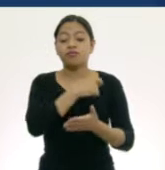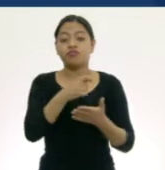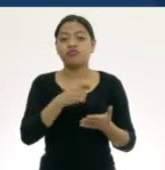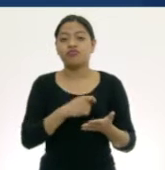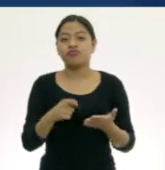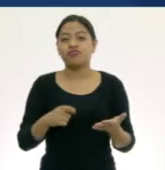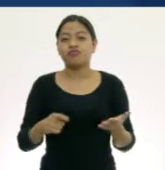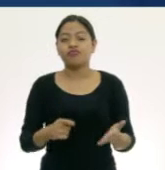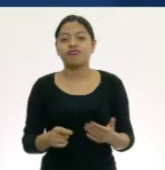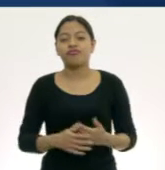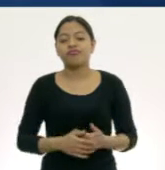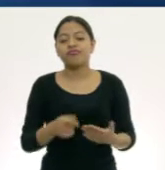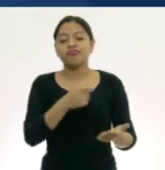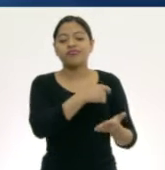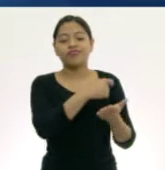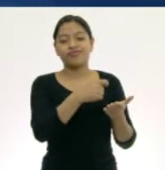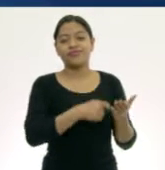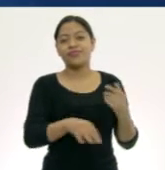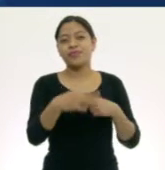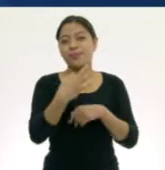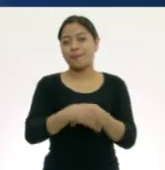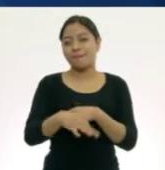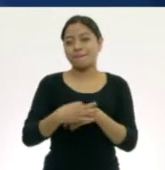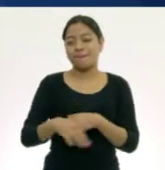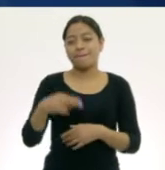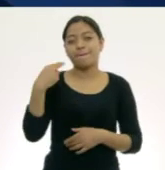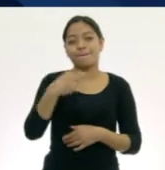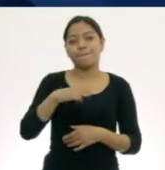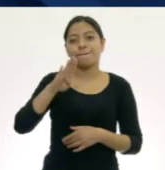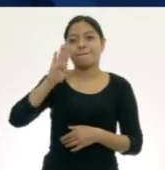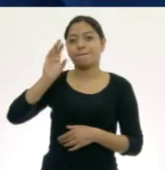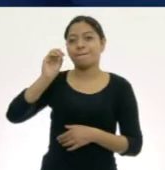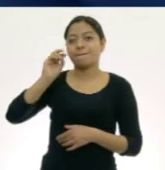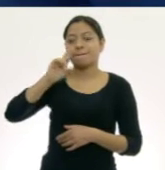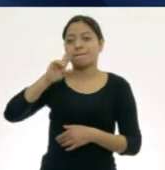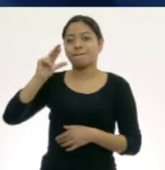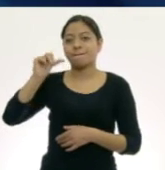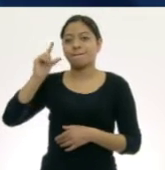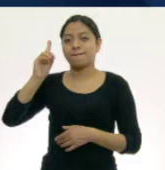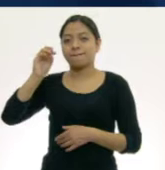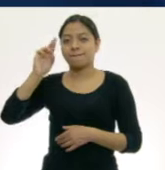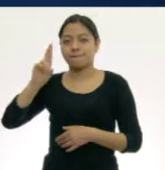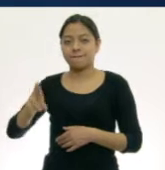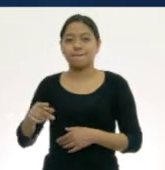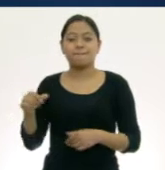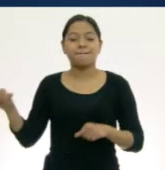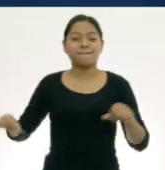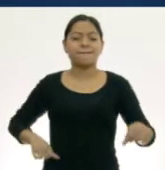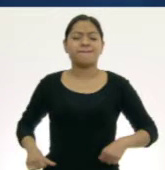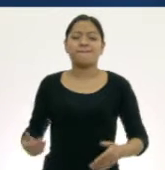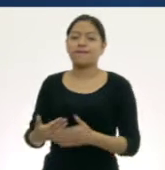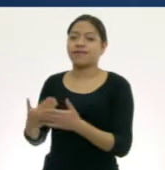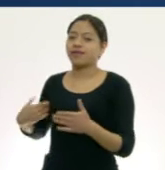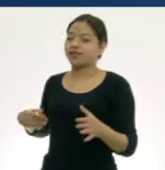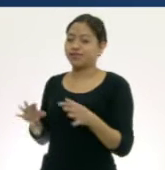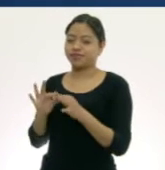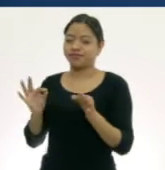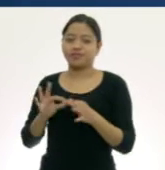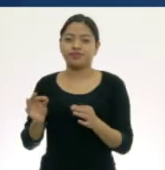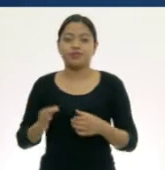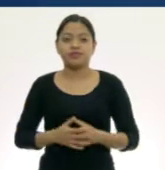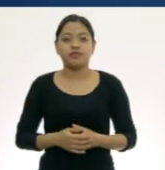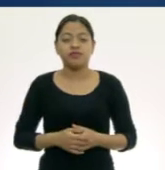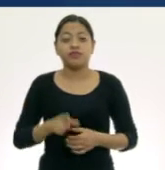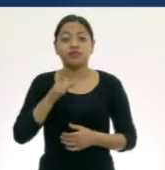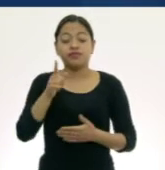Es en esta parte de aquí abajo. Y tenemos un ejercicio similar al que estábamos platicando con María, que dice,